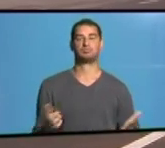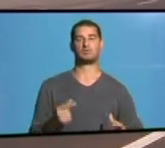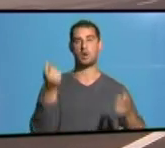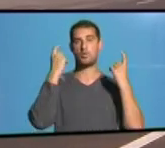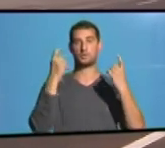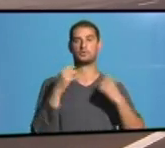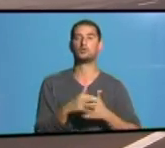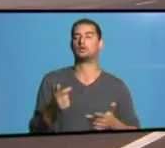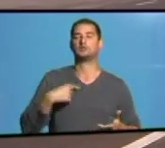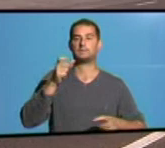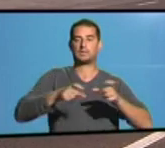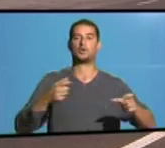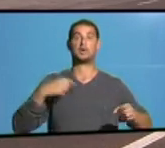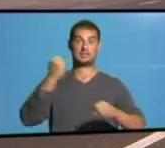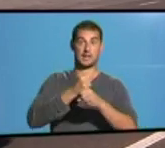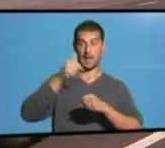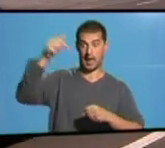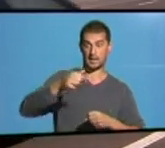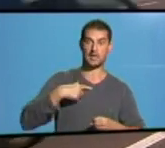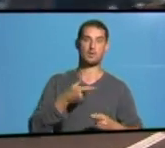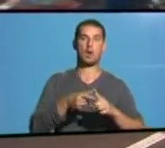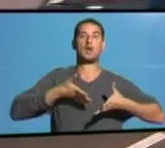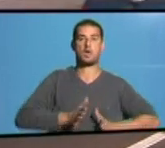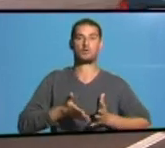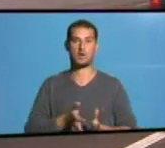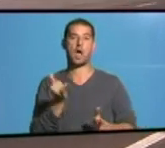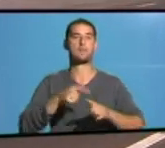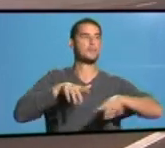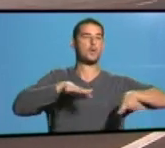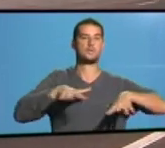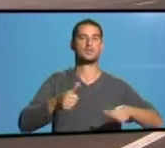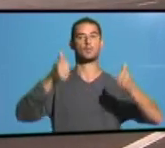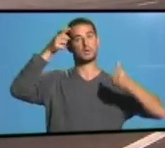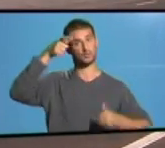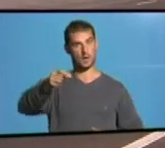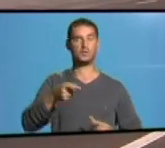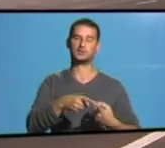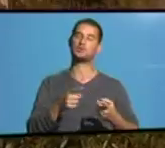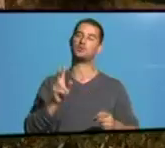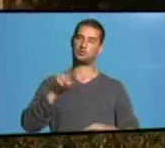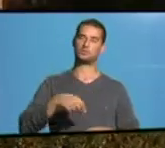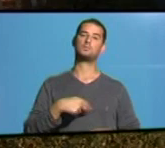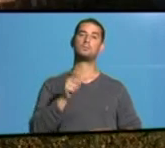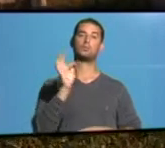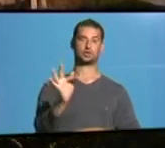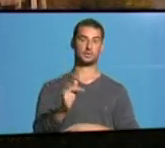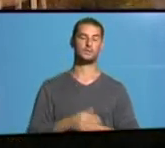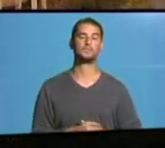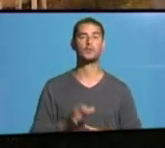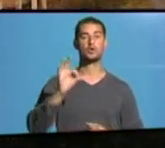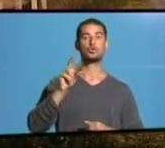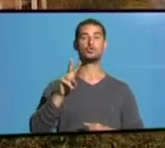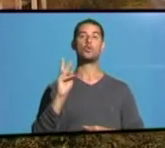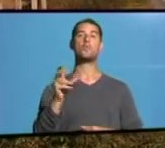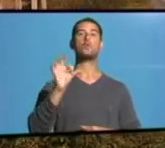todo o que veña a traballar aquí vai a traer máis alumnado, vai a traer pois, máis movimento para o pobo e, bueno, e sería un aliciente, dende logo. Suplusa tamén mellorará